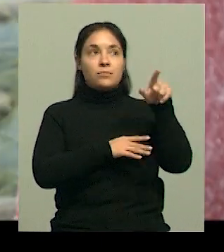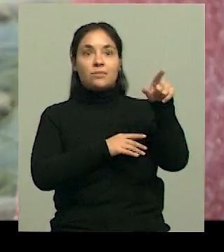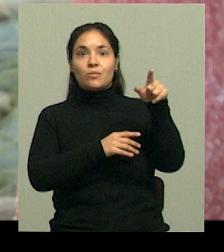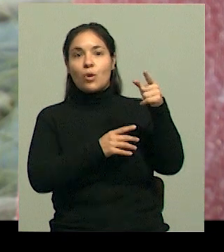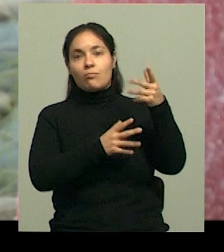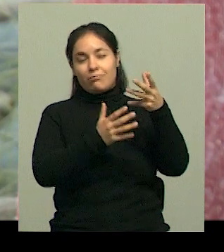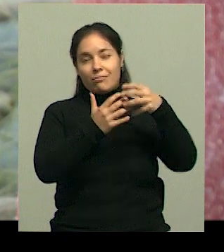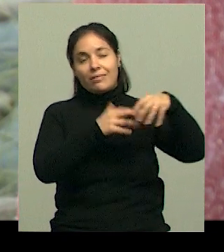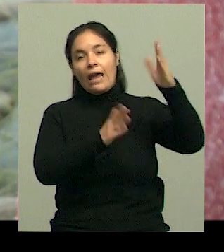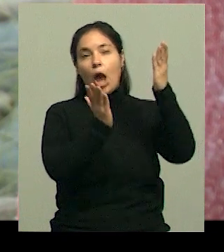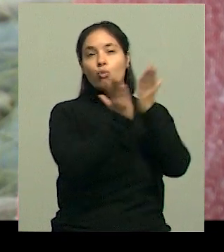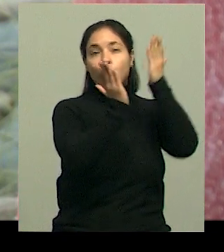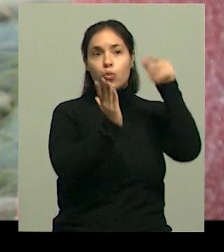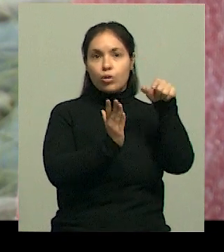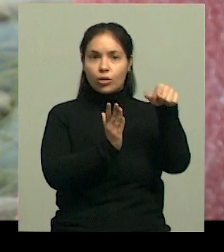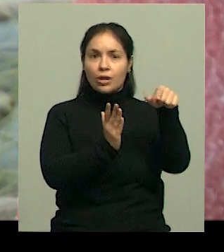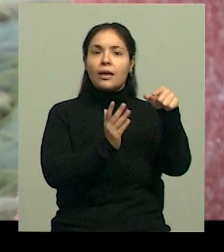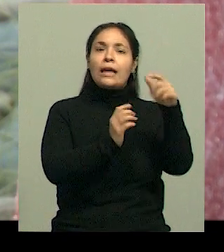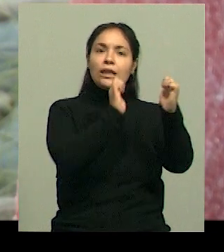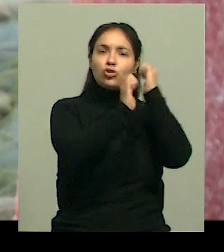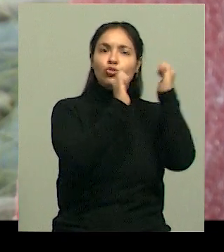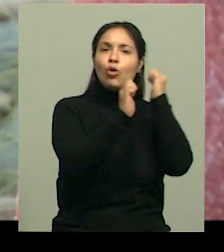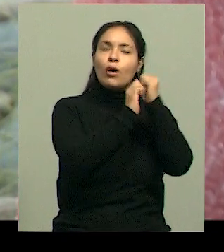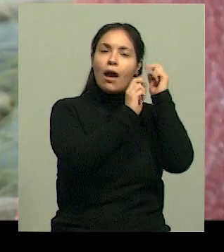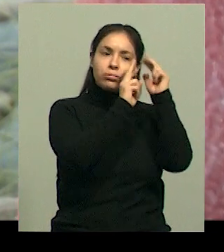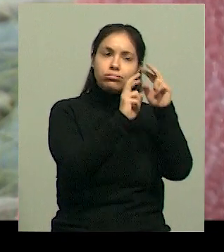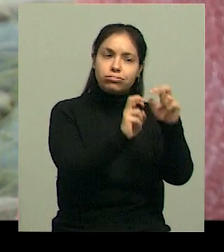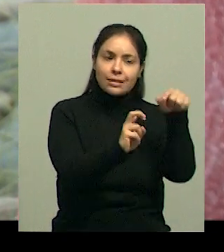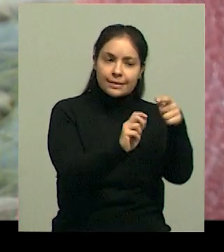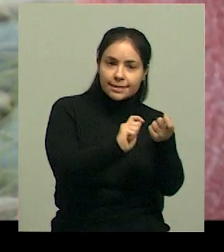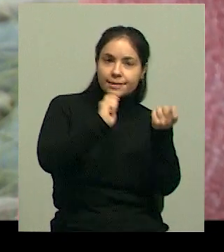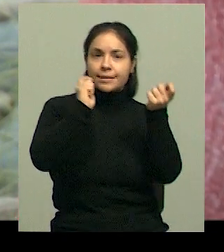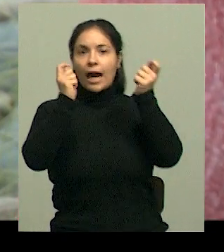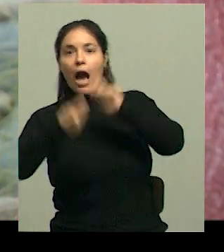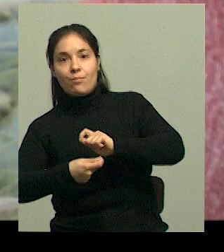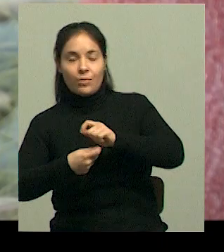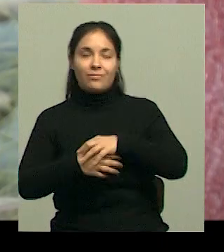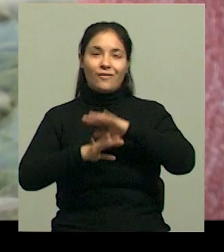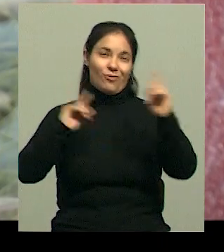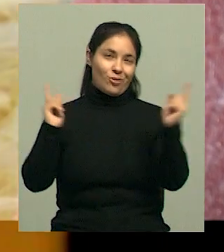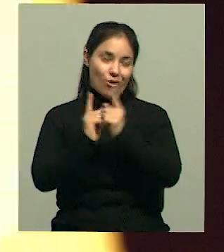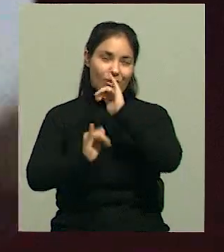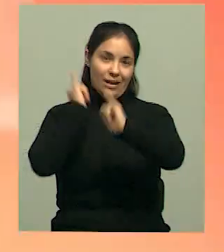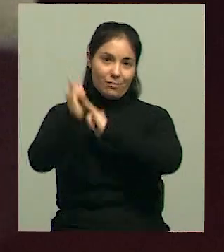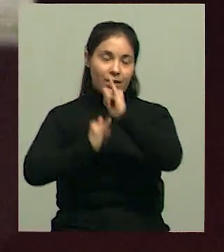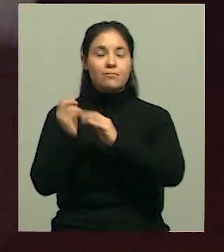un giro al estudio de la historia. Es muy brevemente,